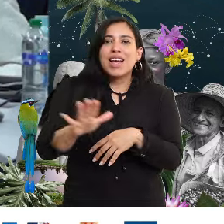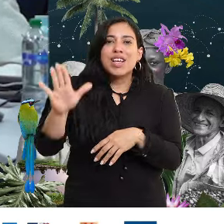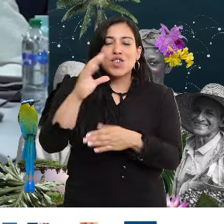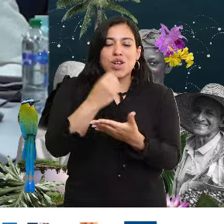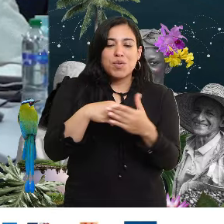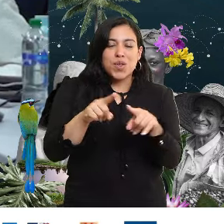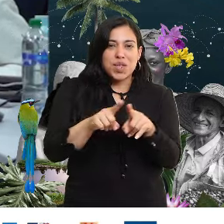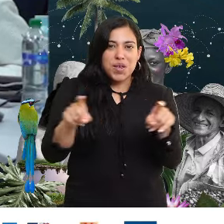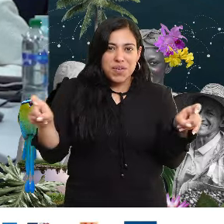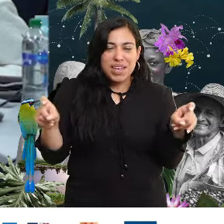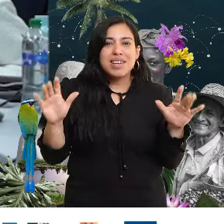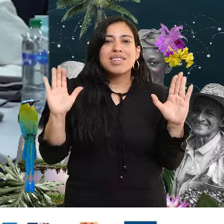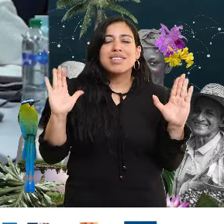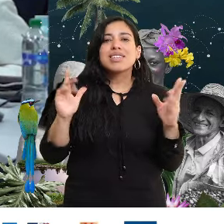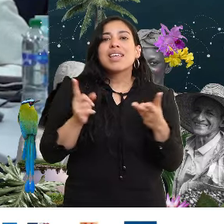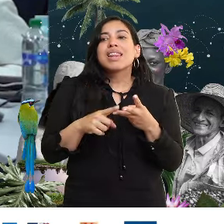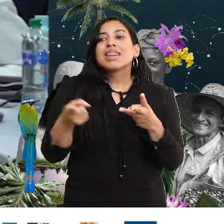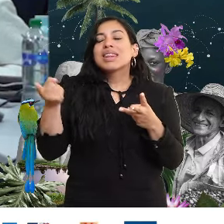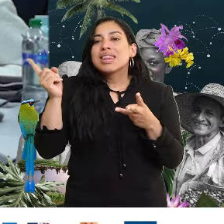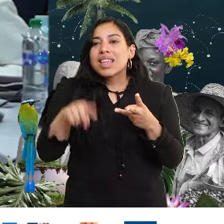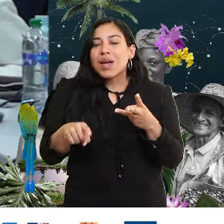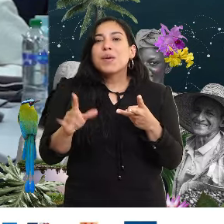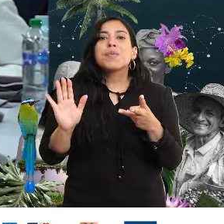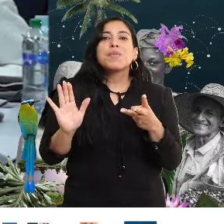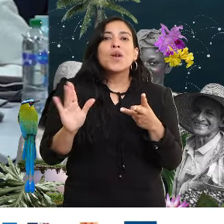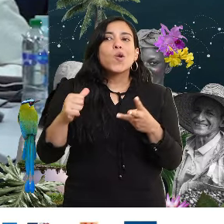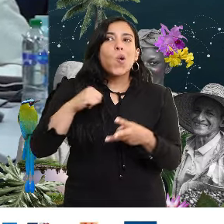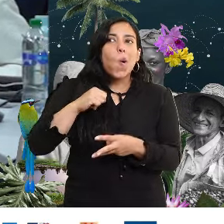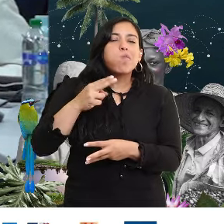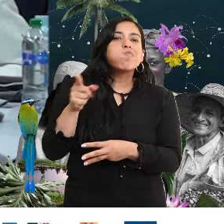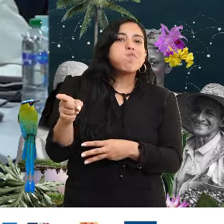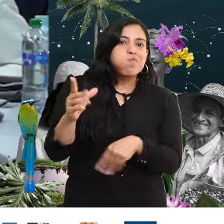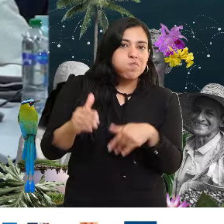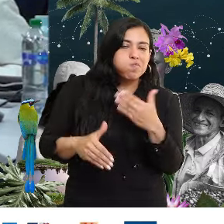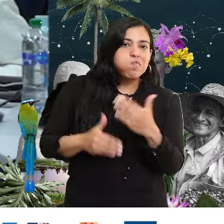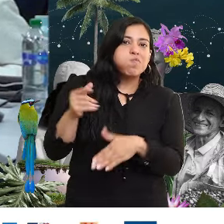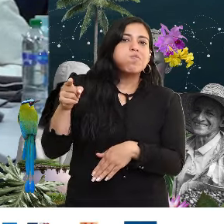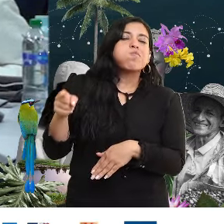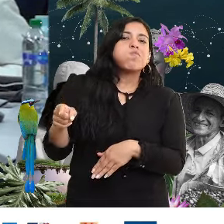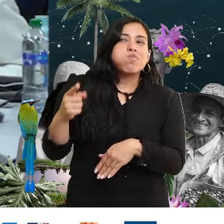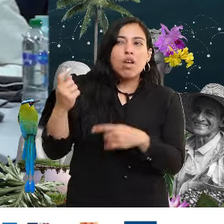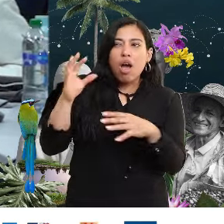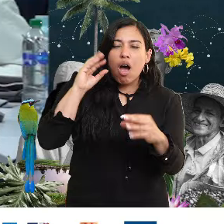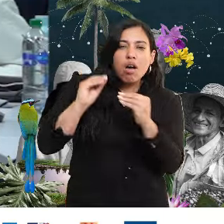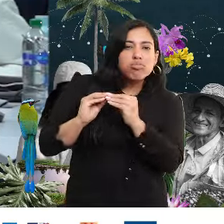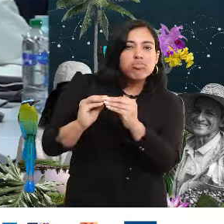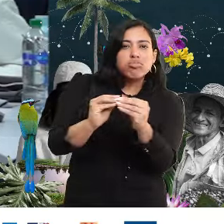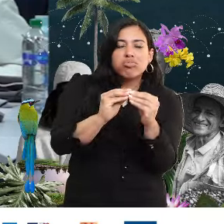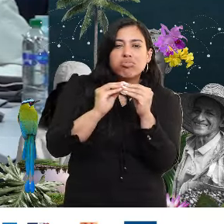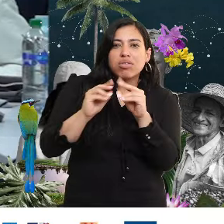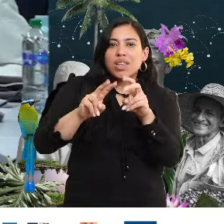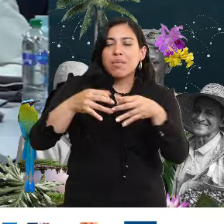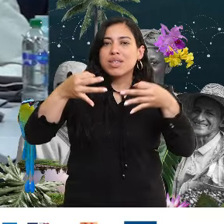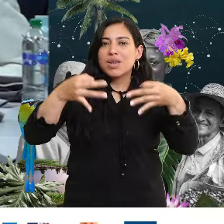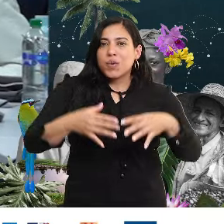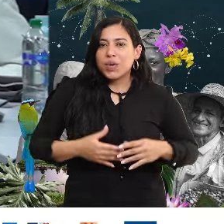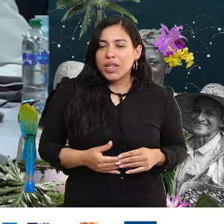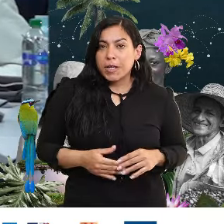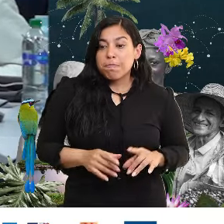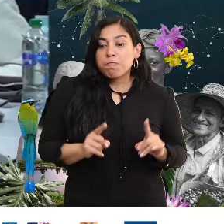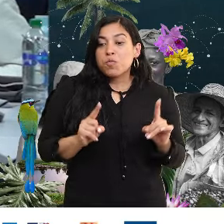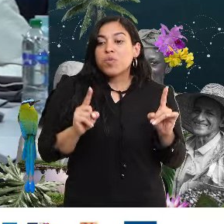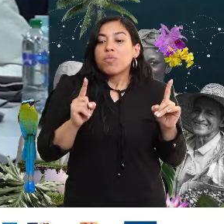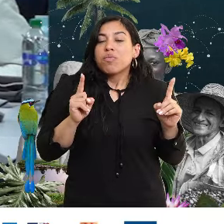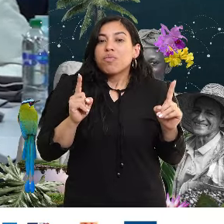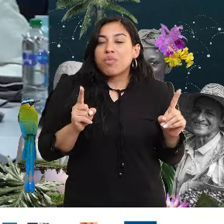y en los indicadores que se van también a negociar para medir el progreso. De lo